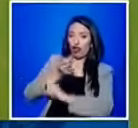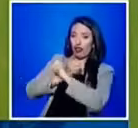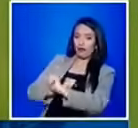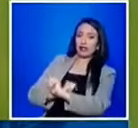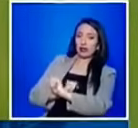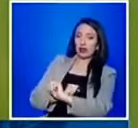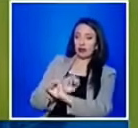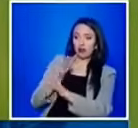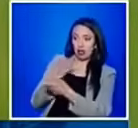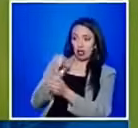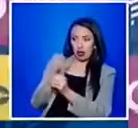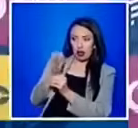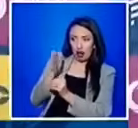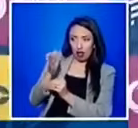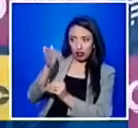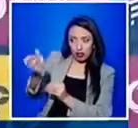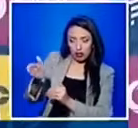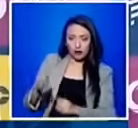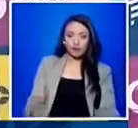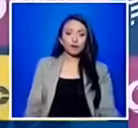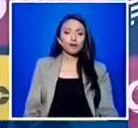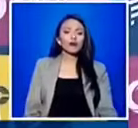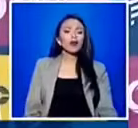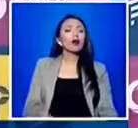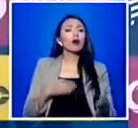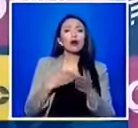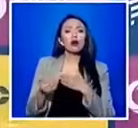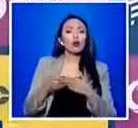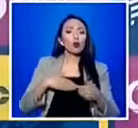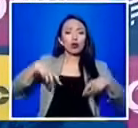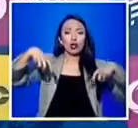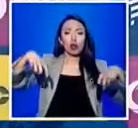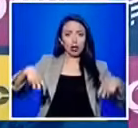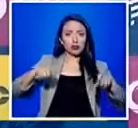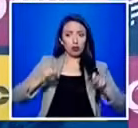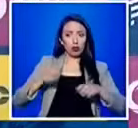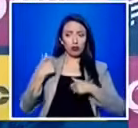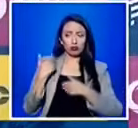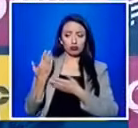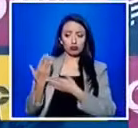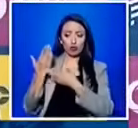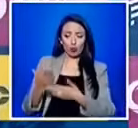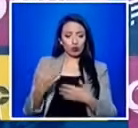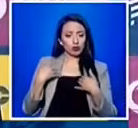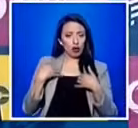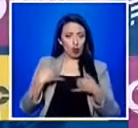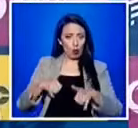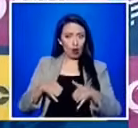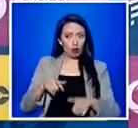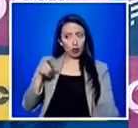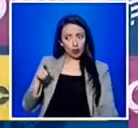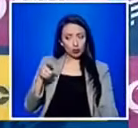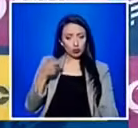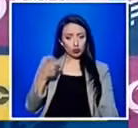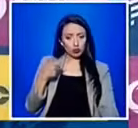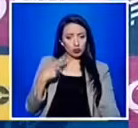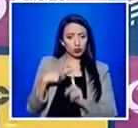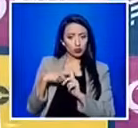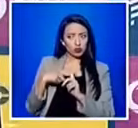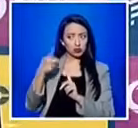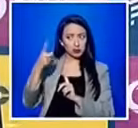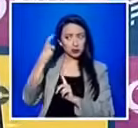defensivo. De poder ir a cualquier cancha y poder proponer nuestro juego. Yo creo que esas son la